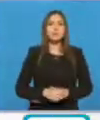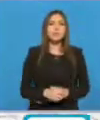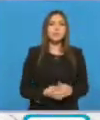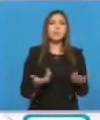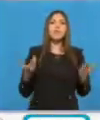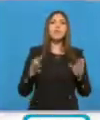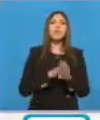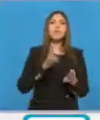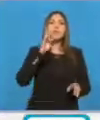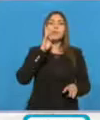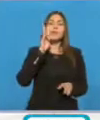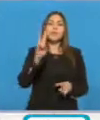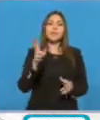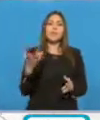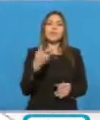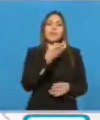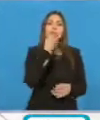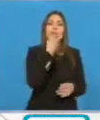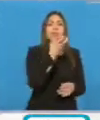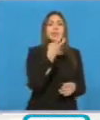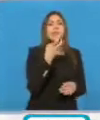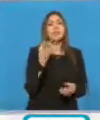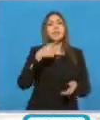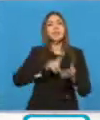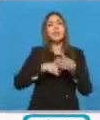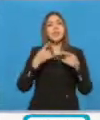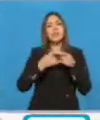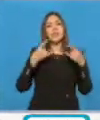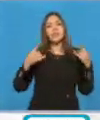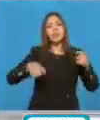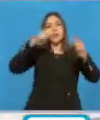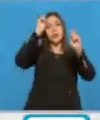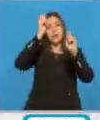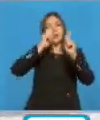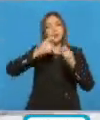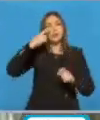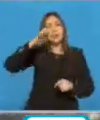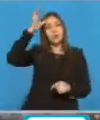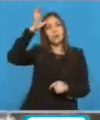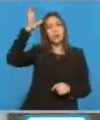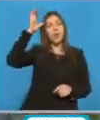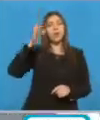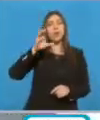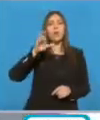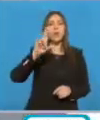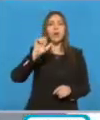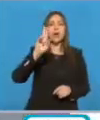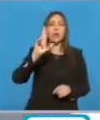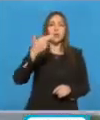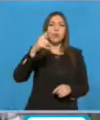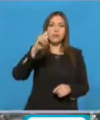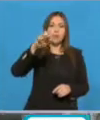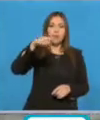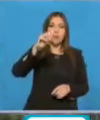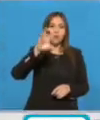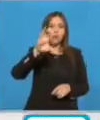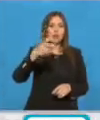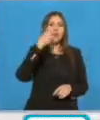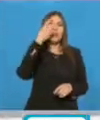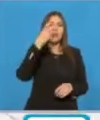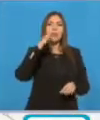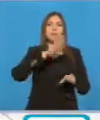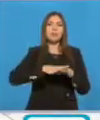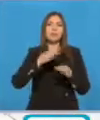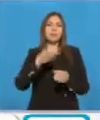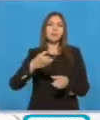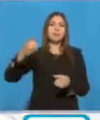¿Cómo la béisbol, tío Alberto? Esa es la historia del monumento a Cuauhtémoc, que por supuesto engalana la figura del gran